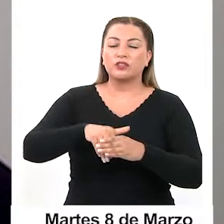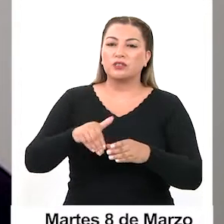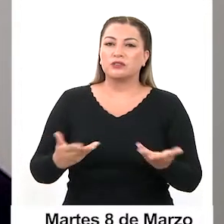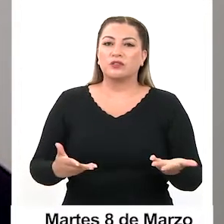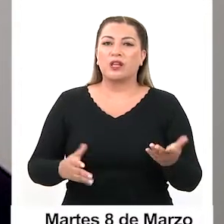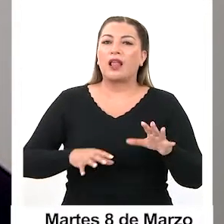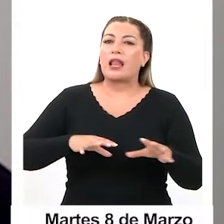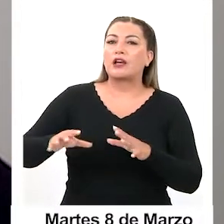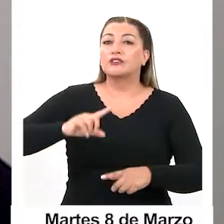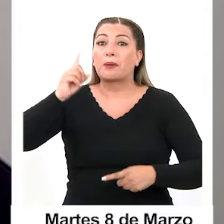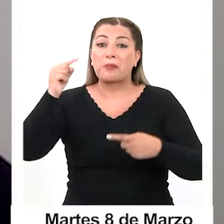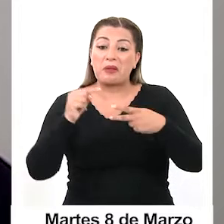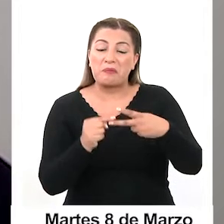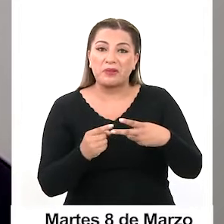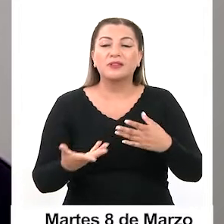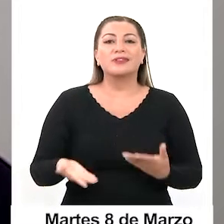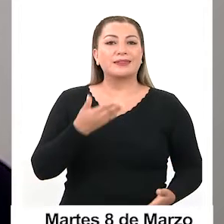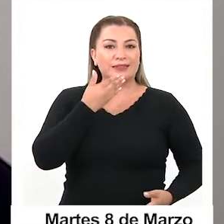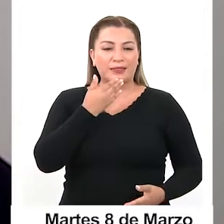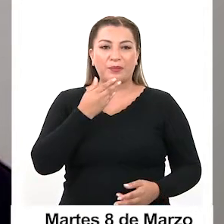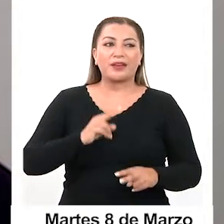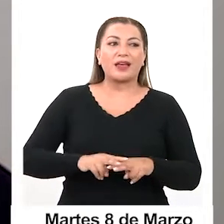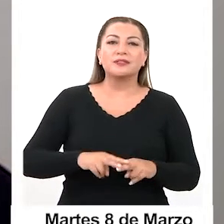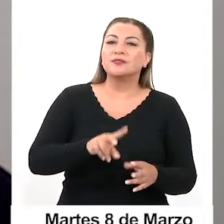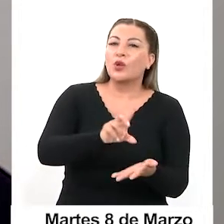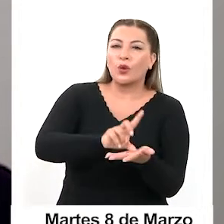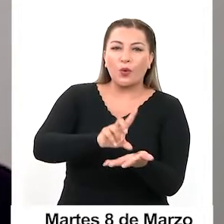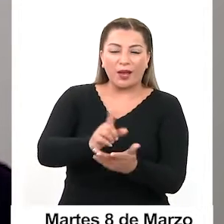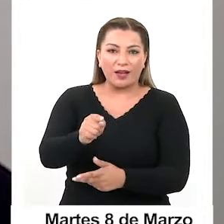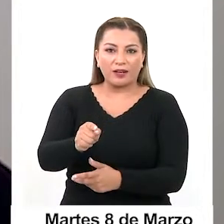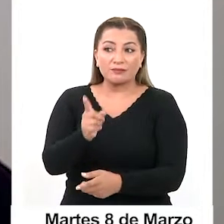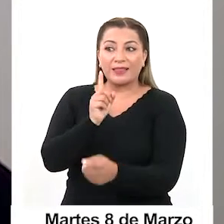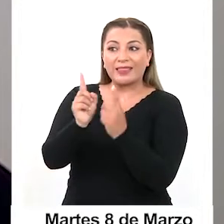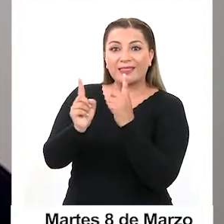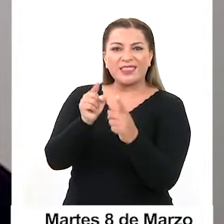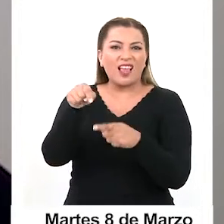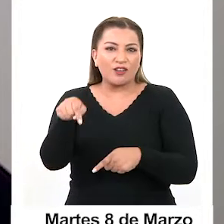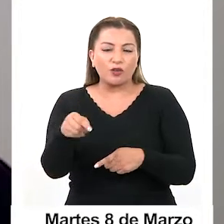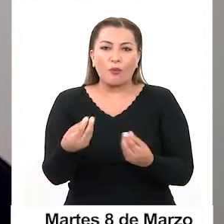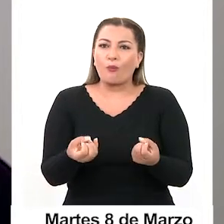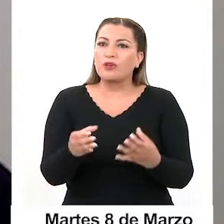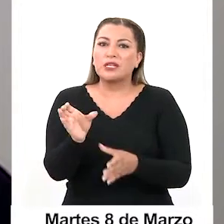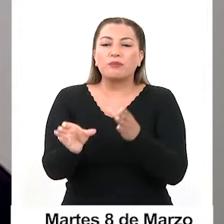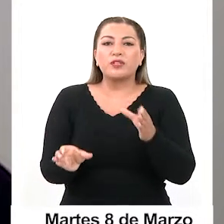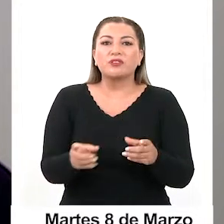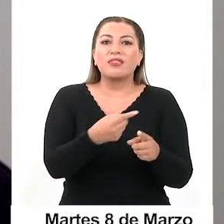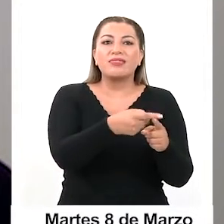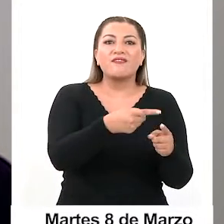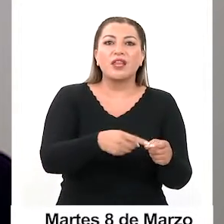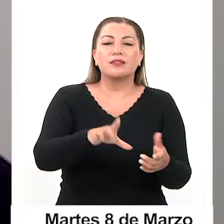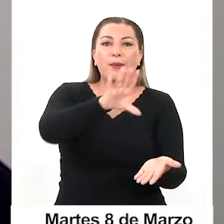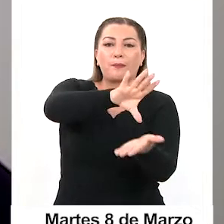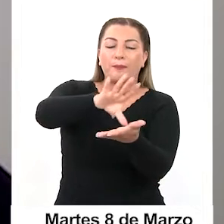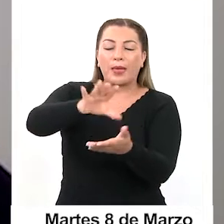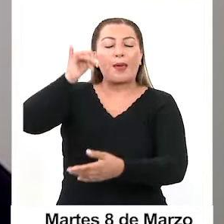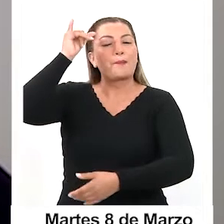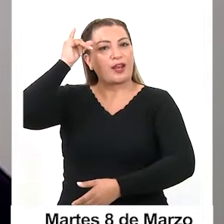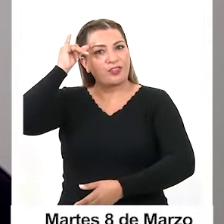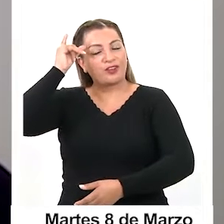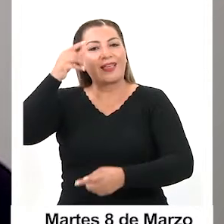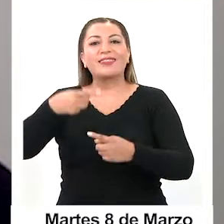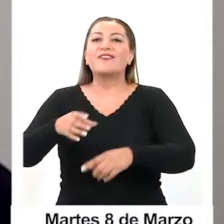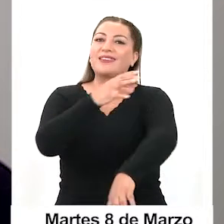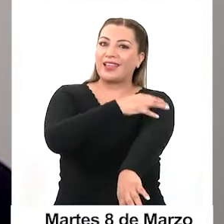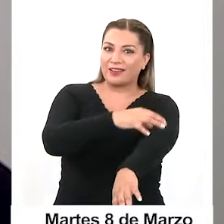cuáles son los elementos principales y sobre todo generar espacios de diálogo en que mucha gente de muchos distintos países, perdón, de muchas